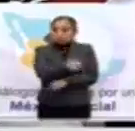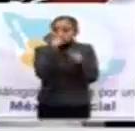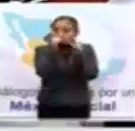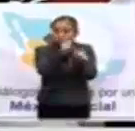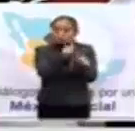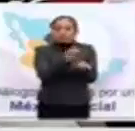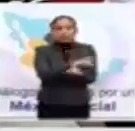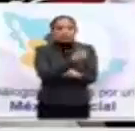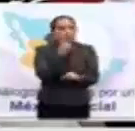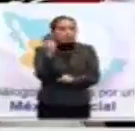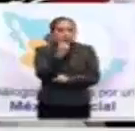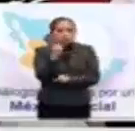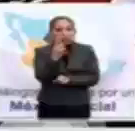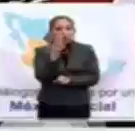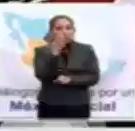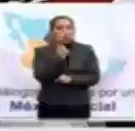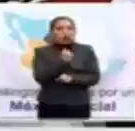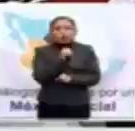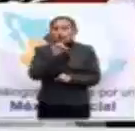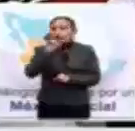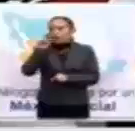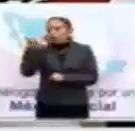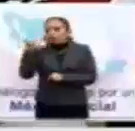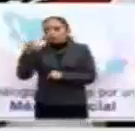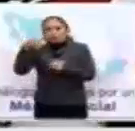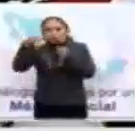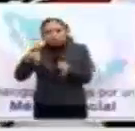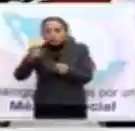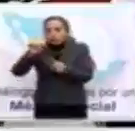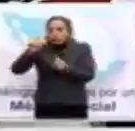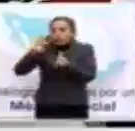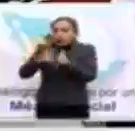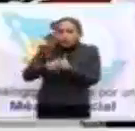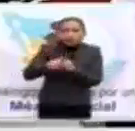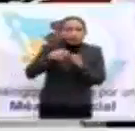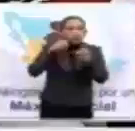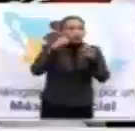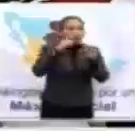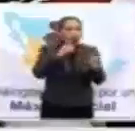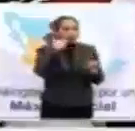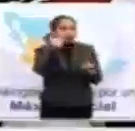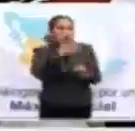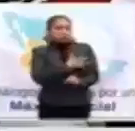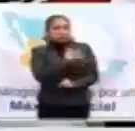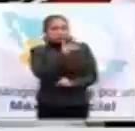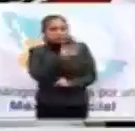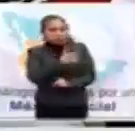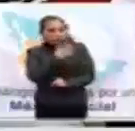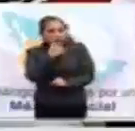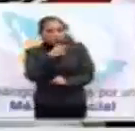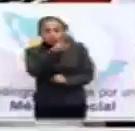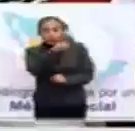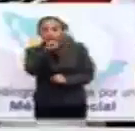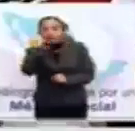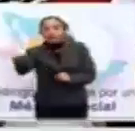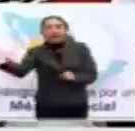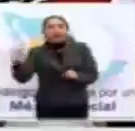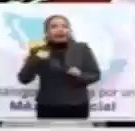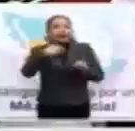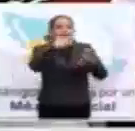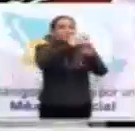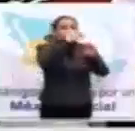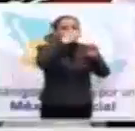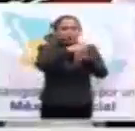no habrá ni los instrumentos eficientes ni la mejor de la voluntad de cualquier nivel de